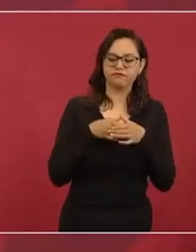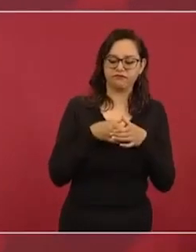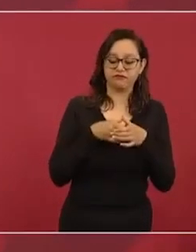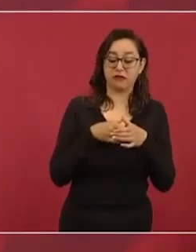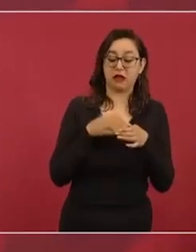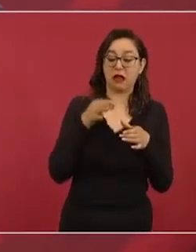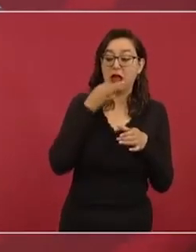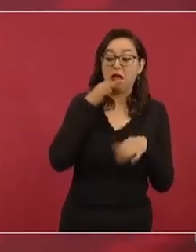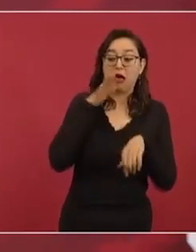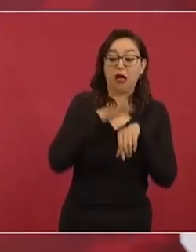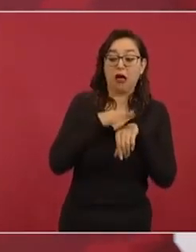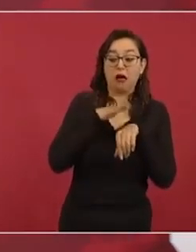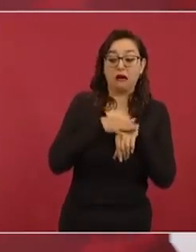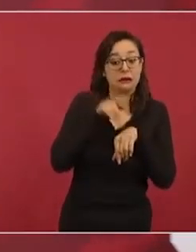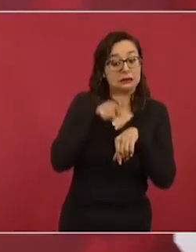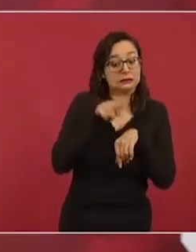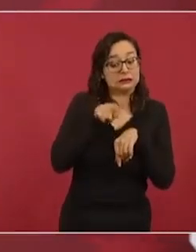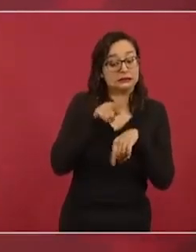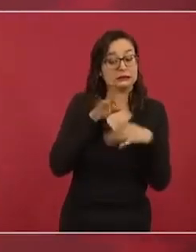y decimos